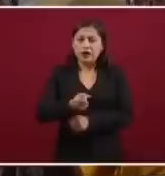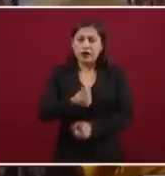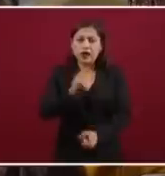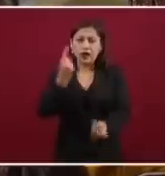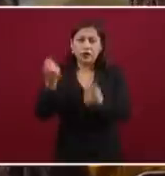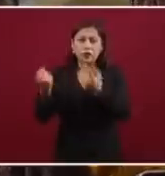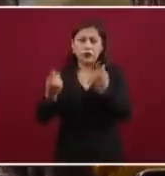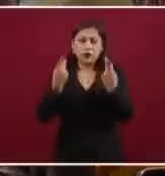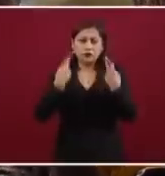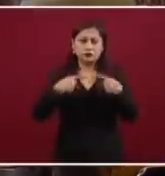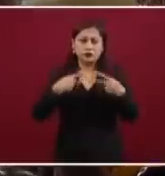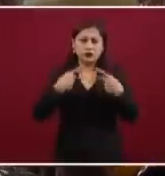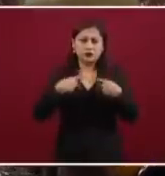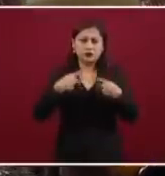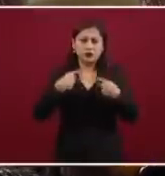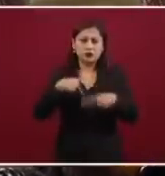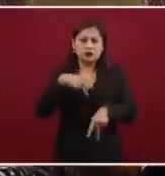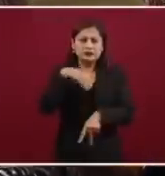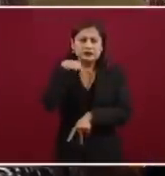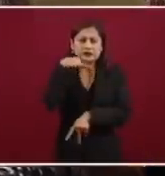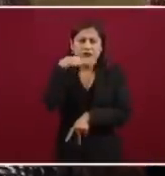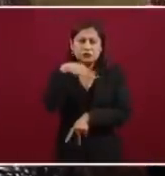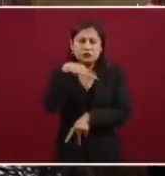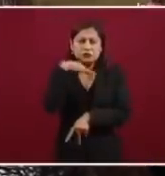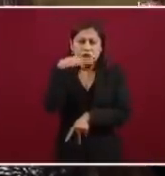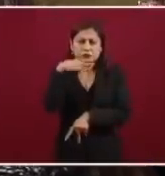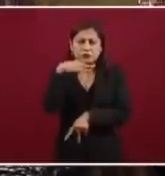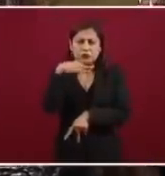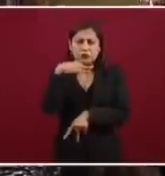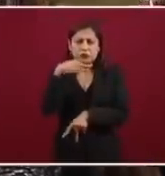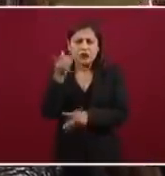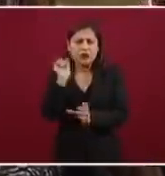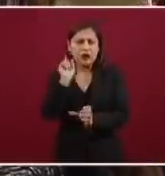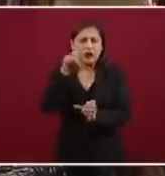sucios políticos han podido mancharla.